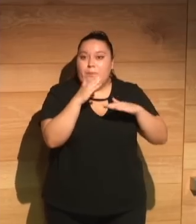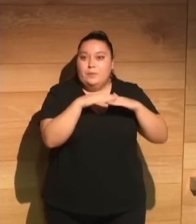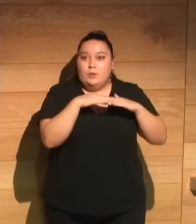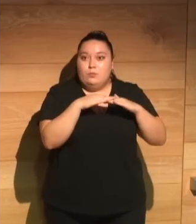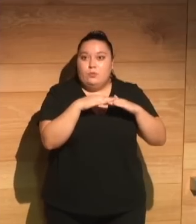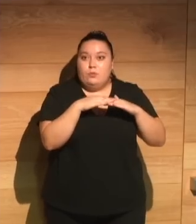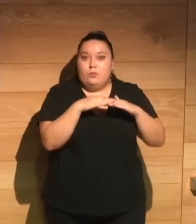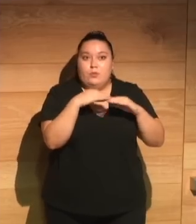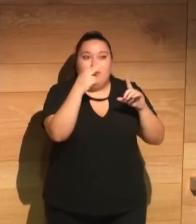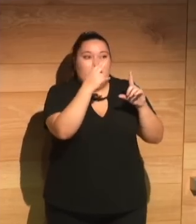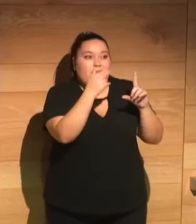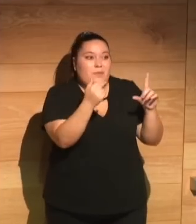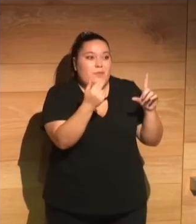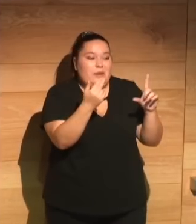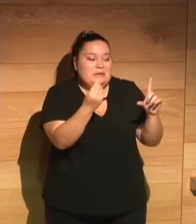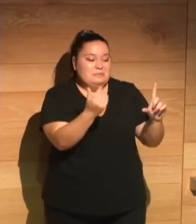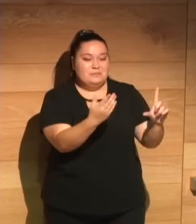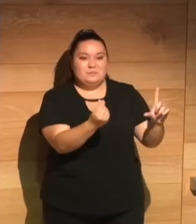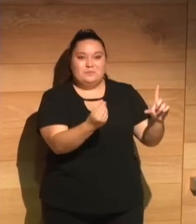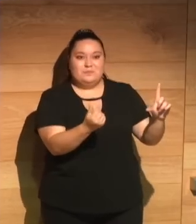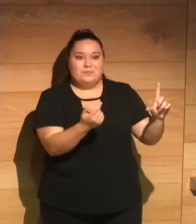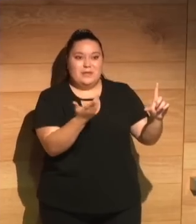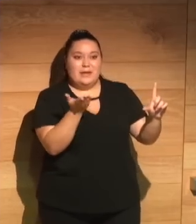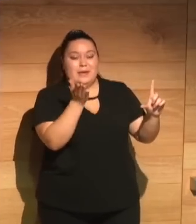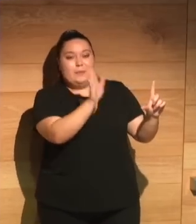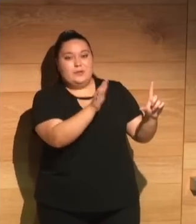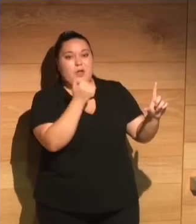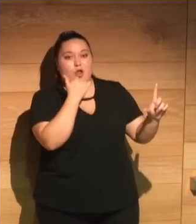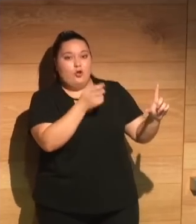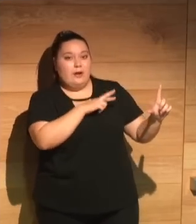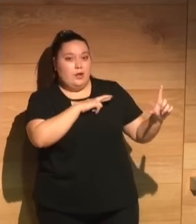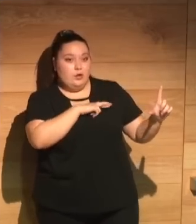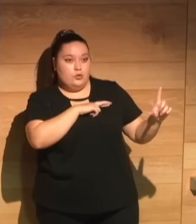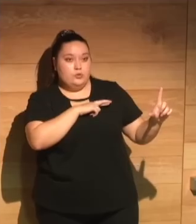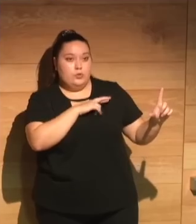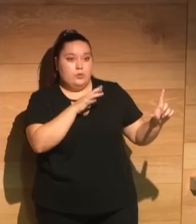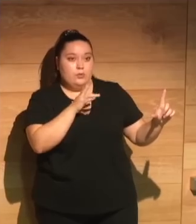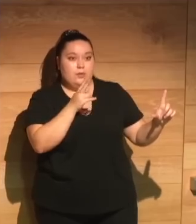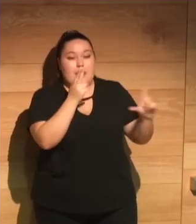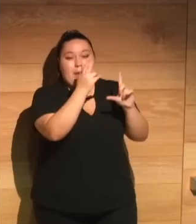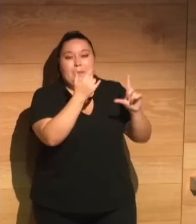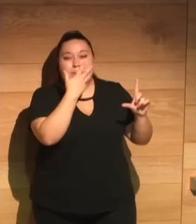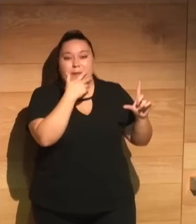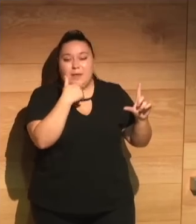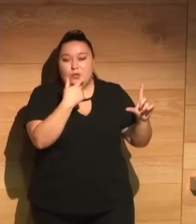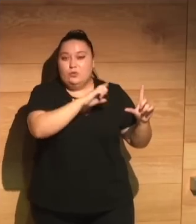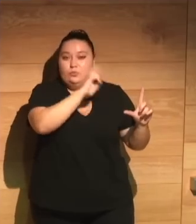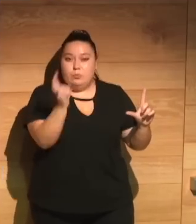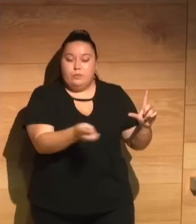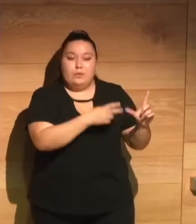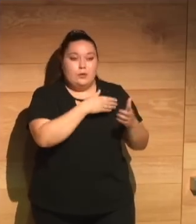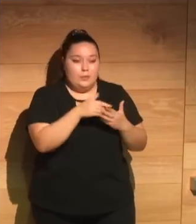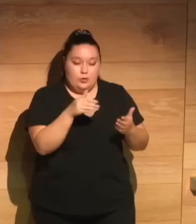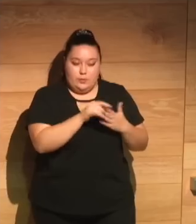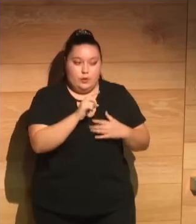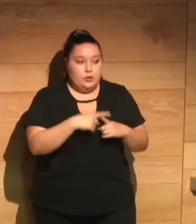tienes figuras planas que son representativas de algo religioso, porque es quien puede pagar los pigmentos y mil millones de cosas.